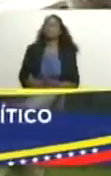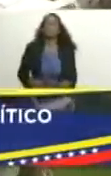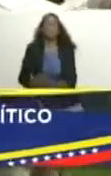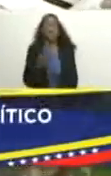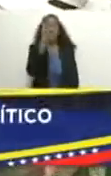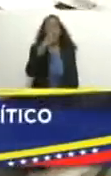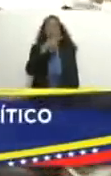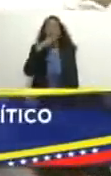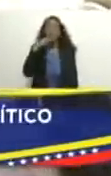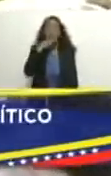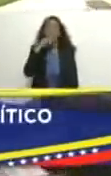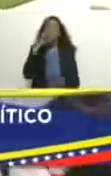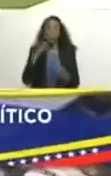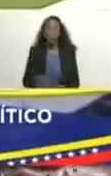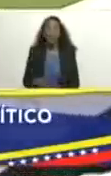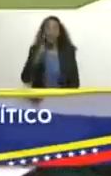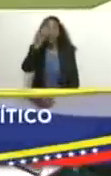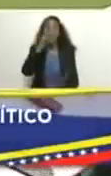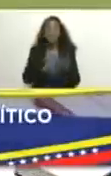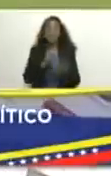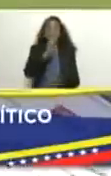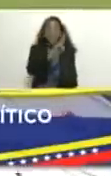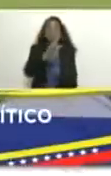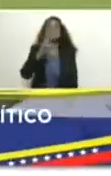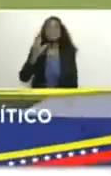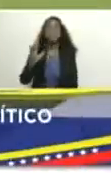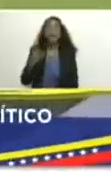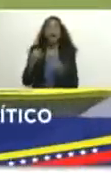4 de octubre 2023,